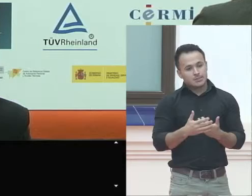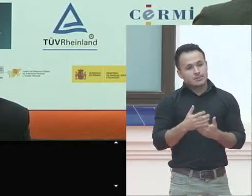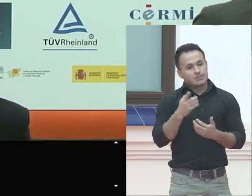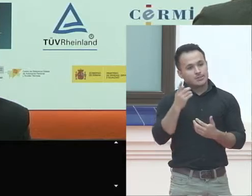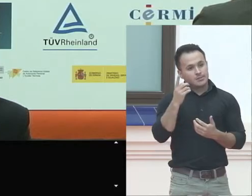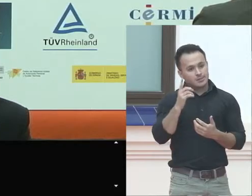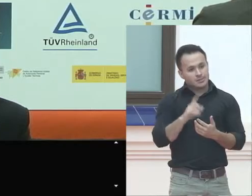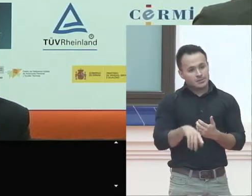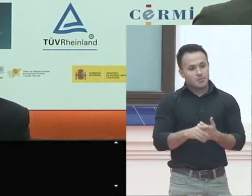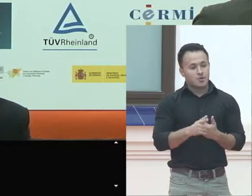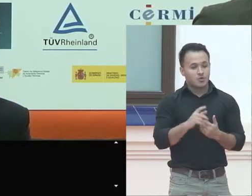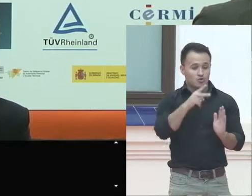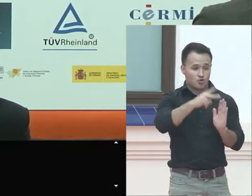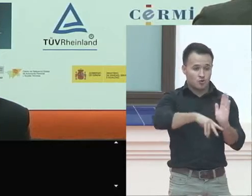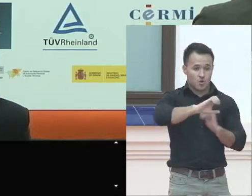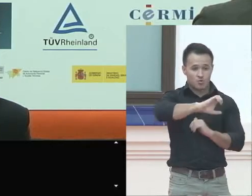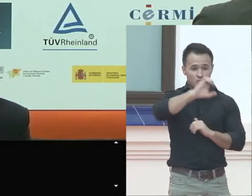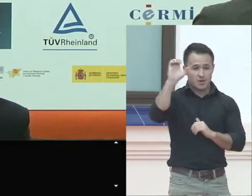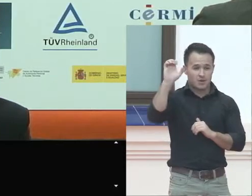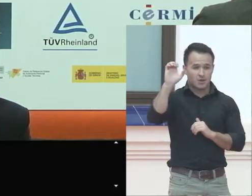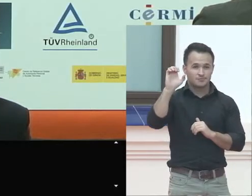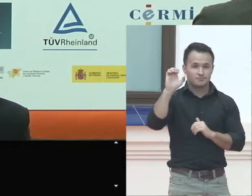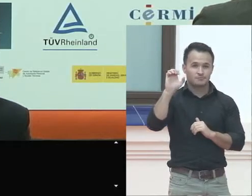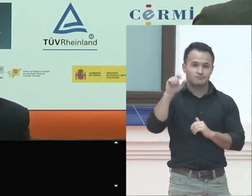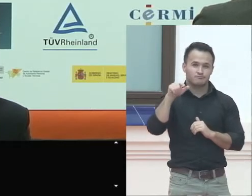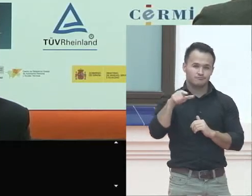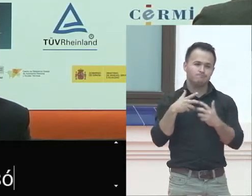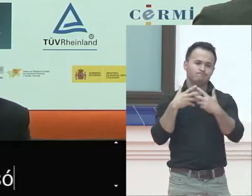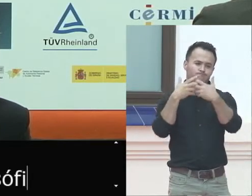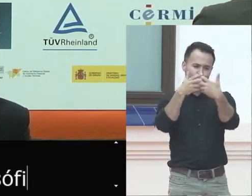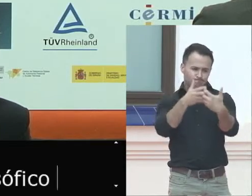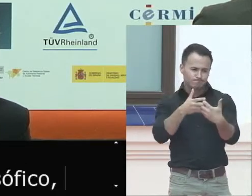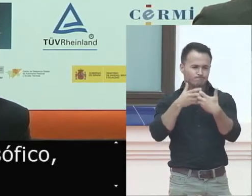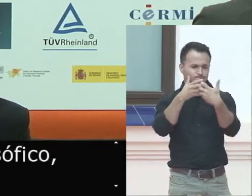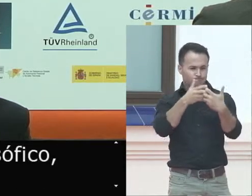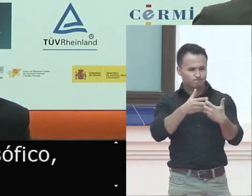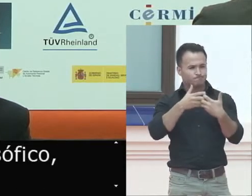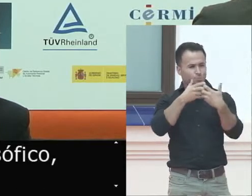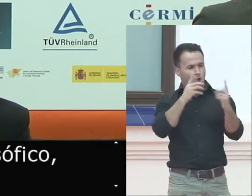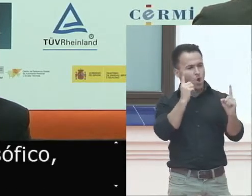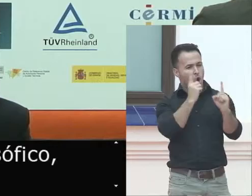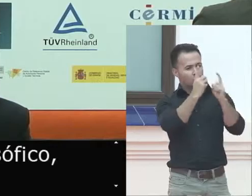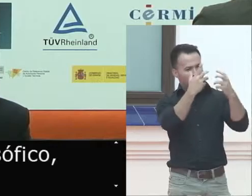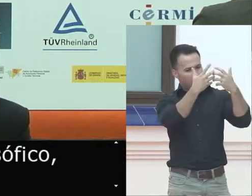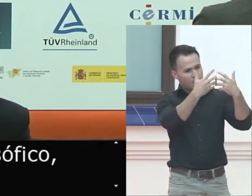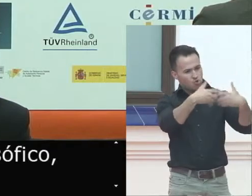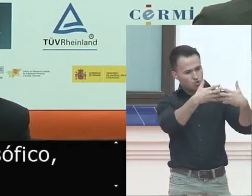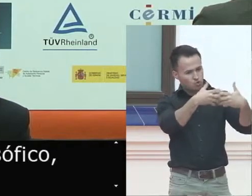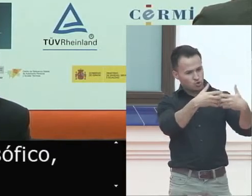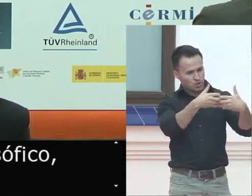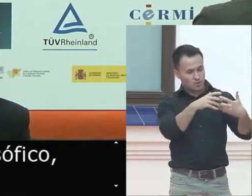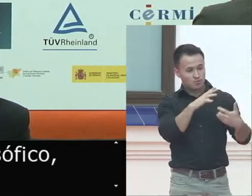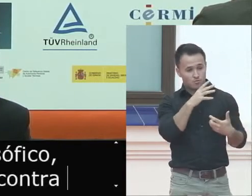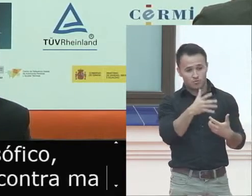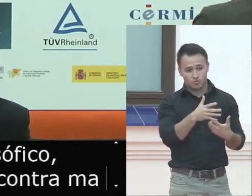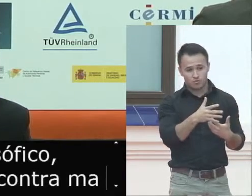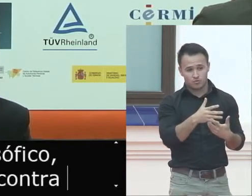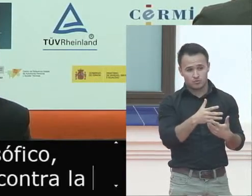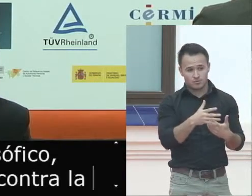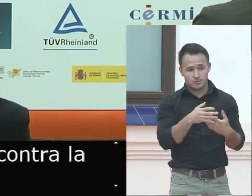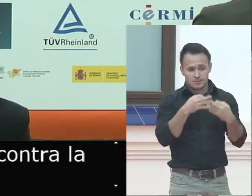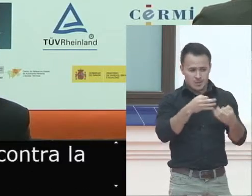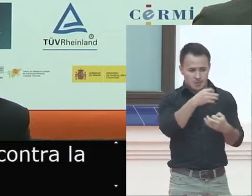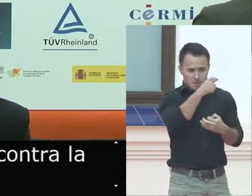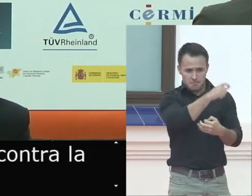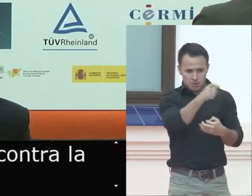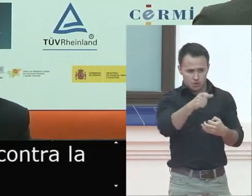también esta norma europea, por ejemplo, tiene con mucha lucha contra la industria, porque siempre ha habido requisitos que